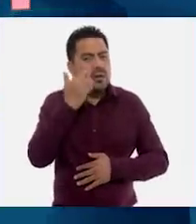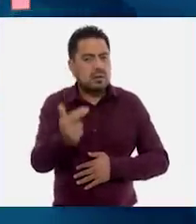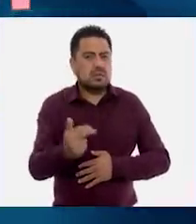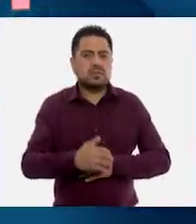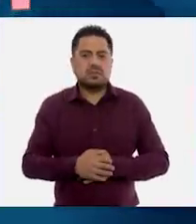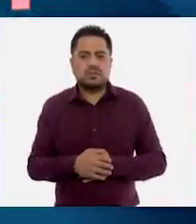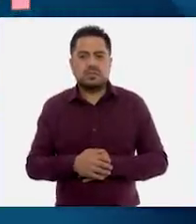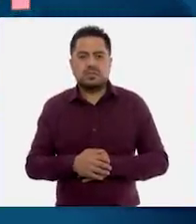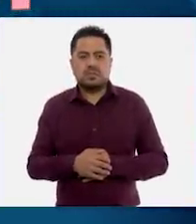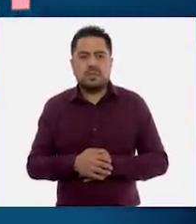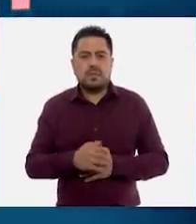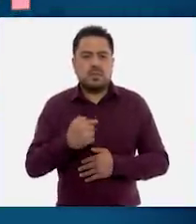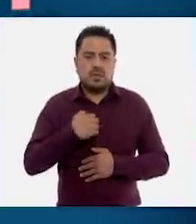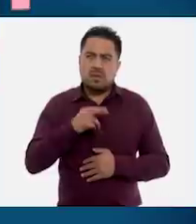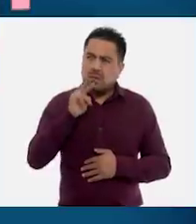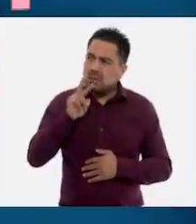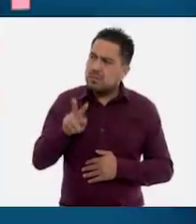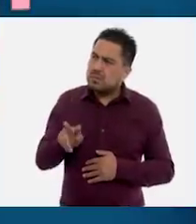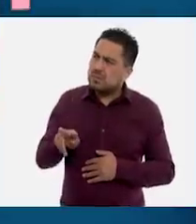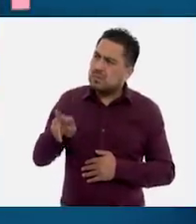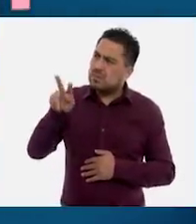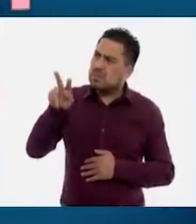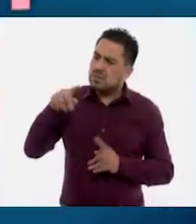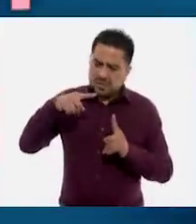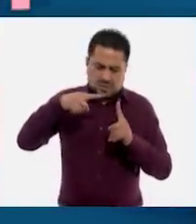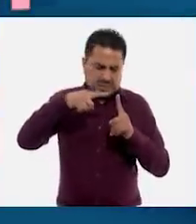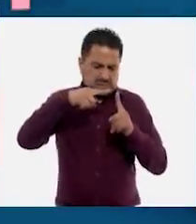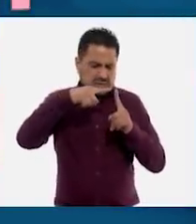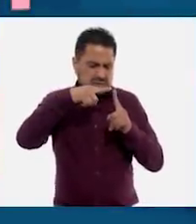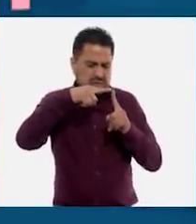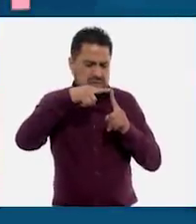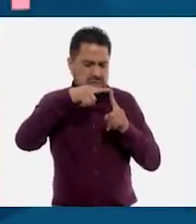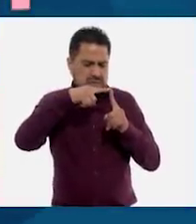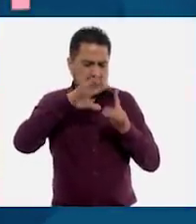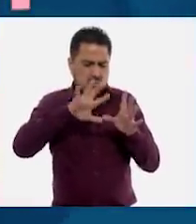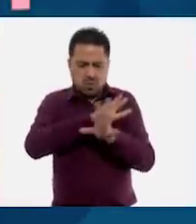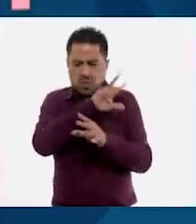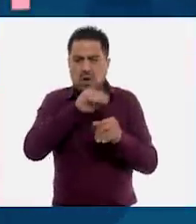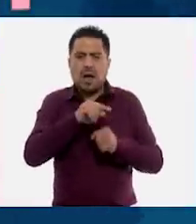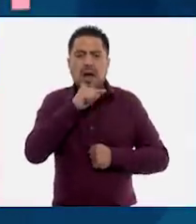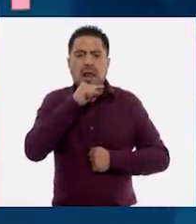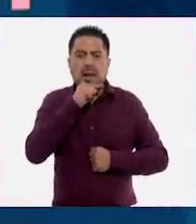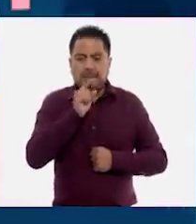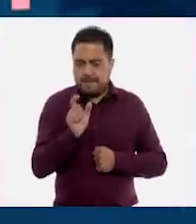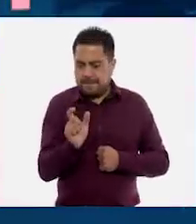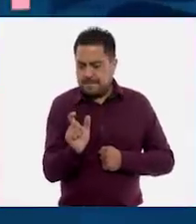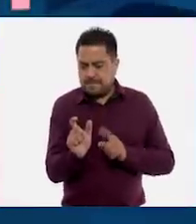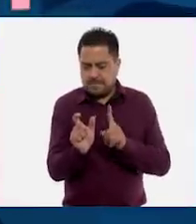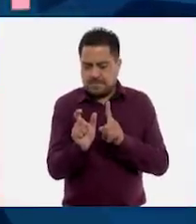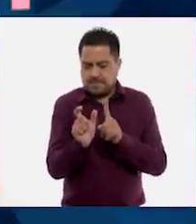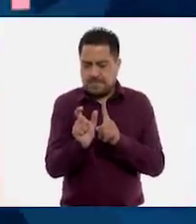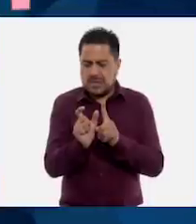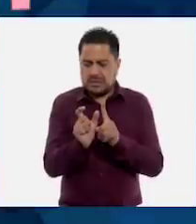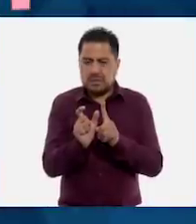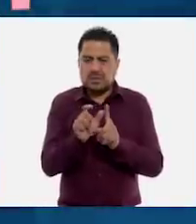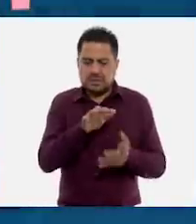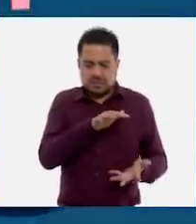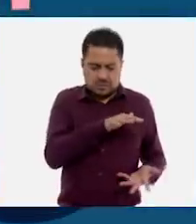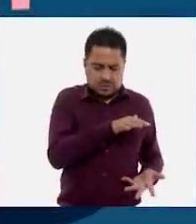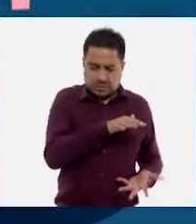ver, yo veo aquí que el dividendo es el total de lápices que le entregaron a